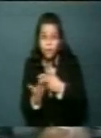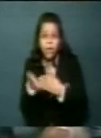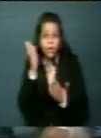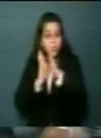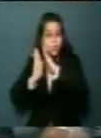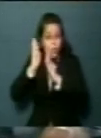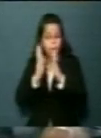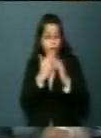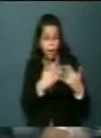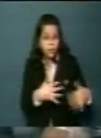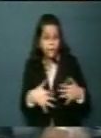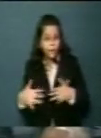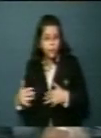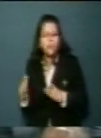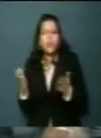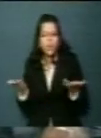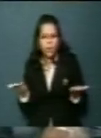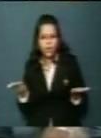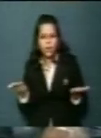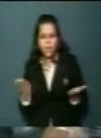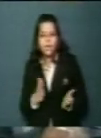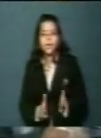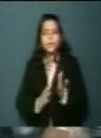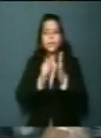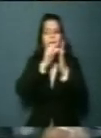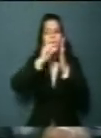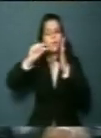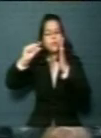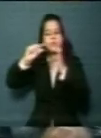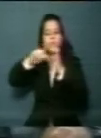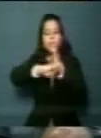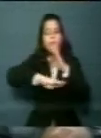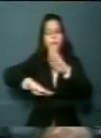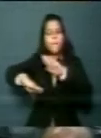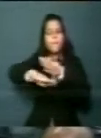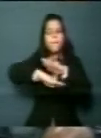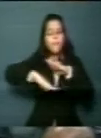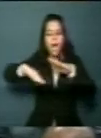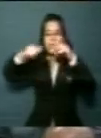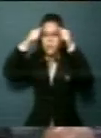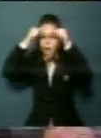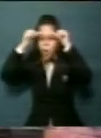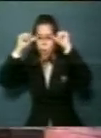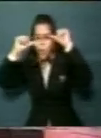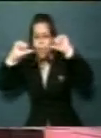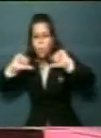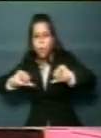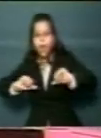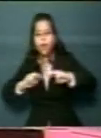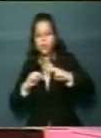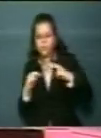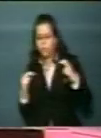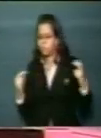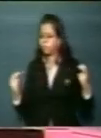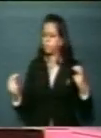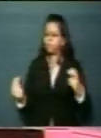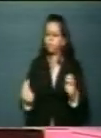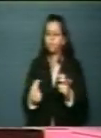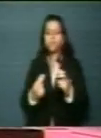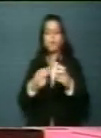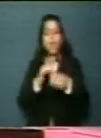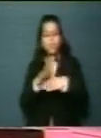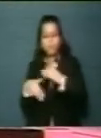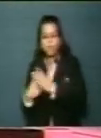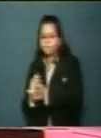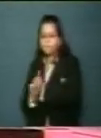evento fue un marco institucional fundado en el consenso y la armonía básica entre todos los